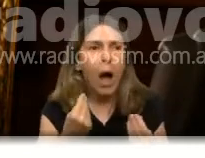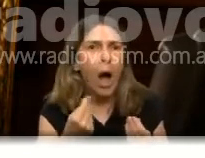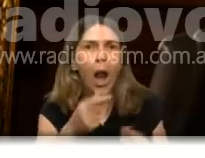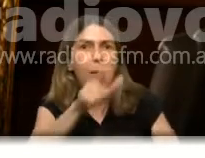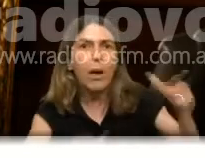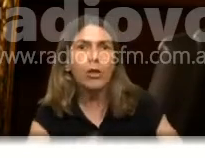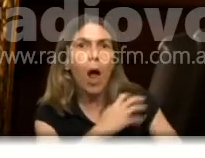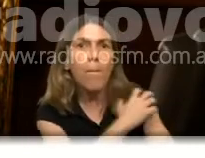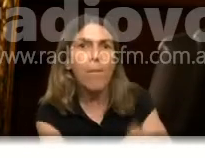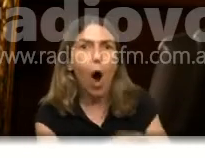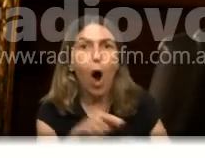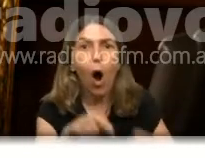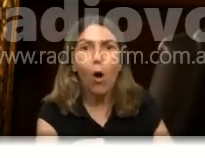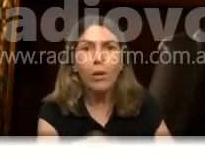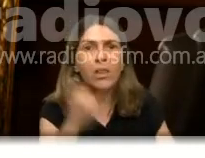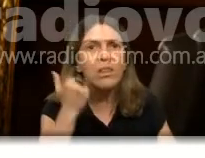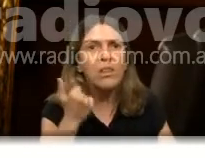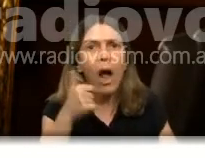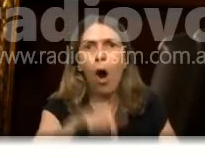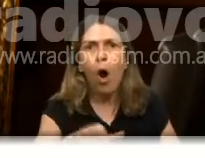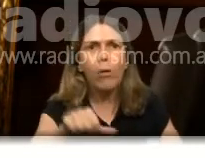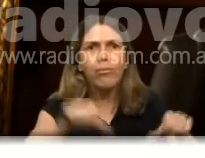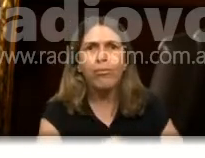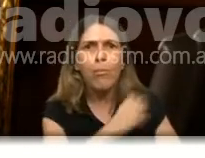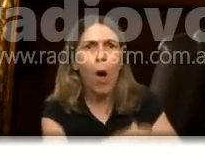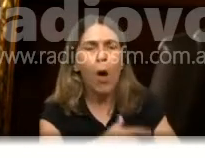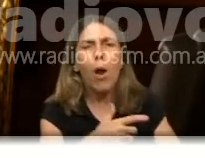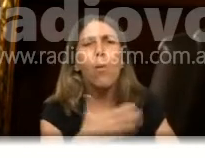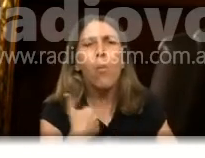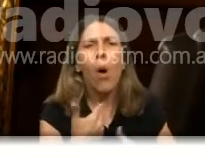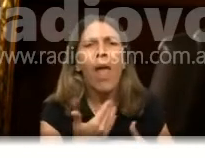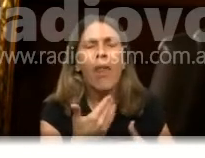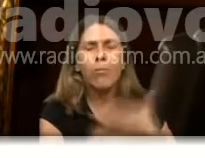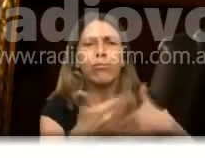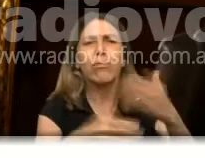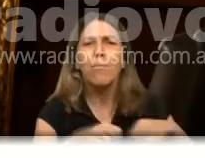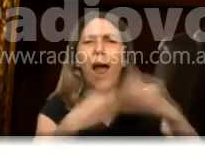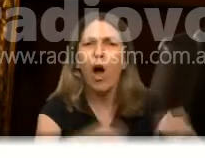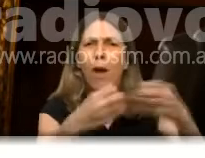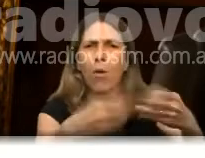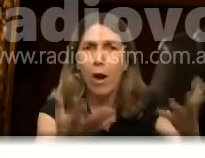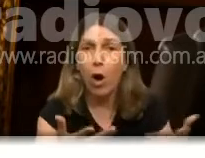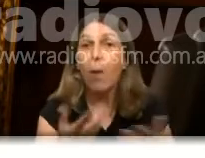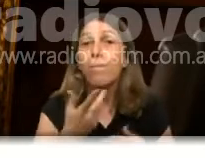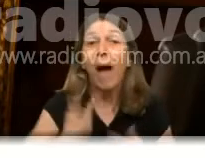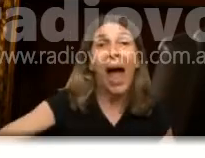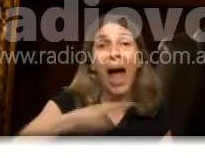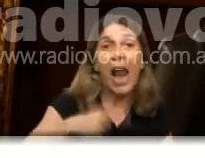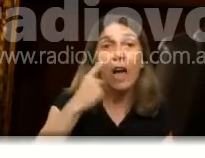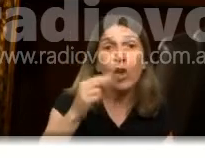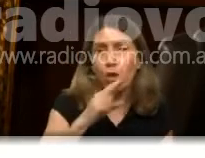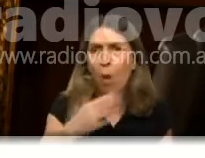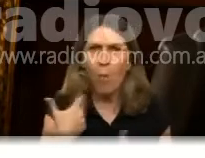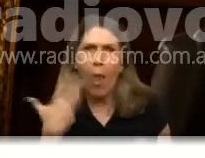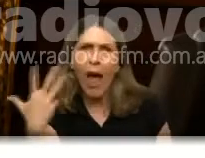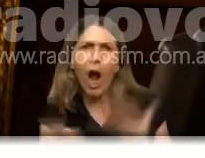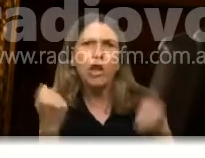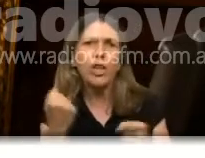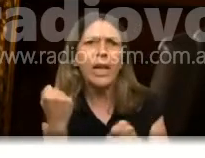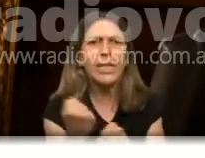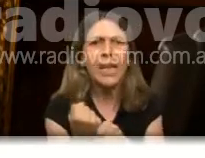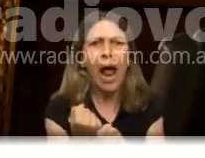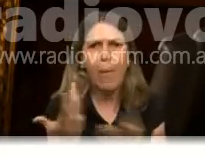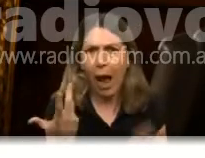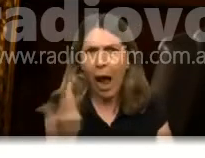quienes hoy han caído en ella y que para que todos y todas encuentren un empleo que les devuelva el